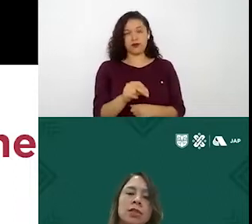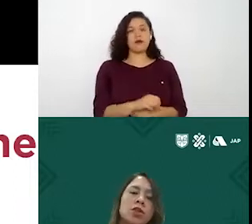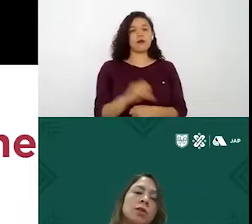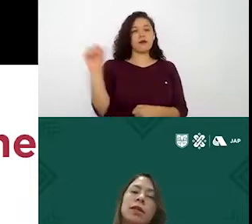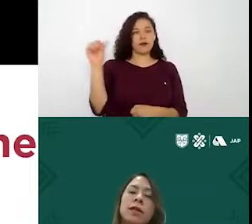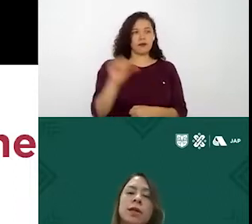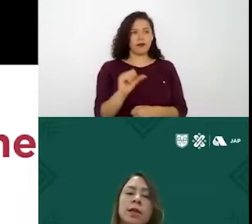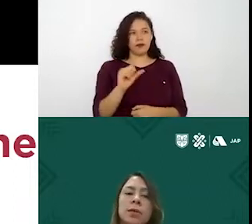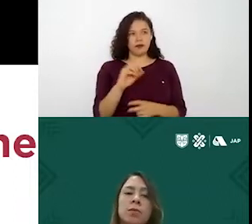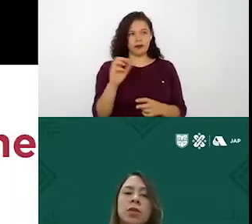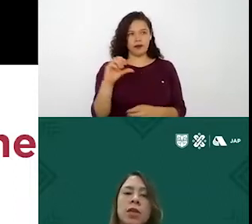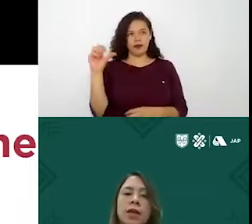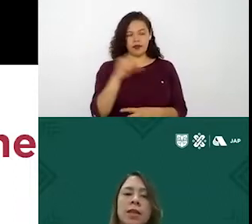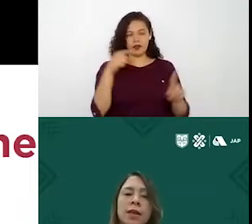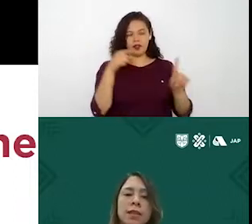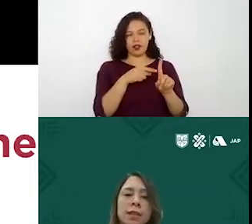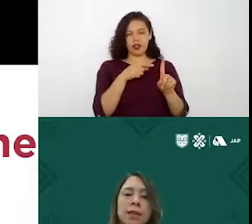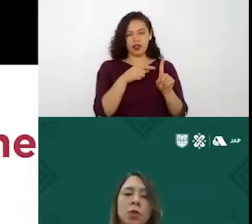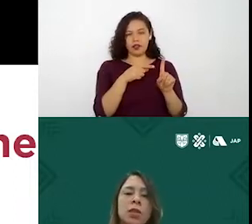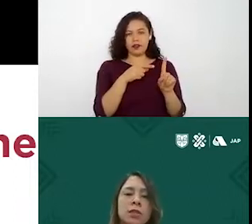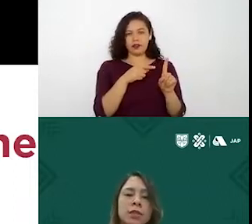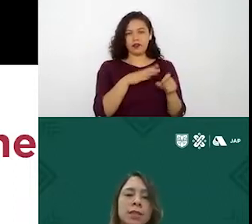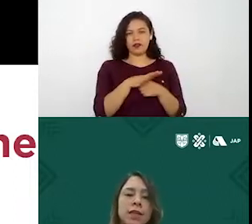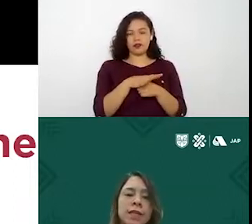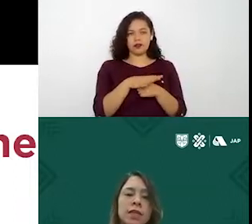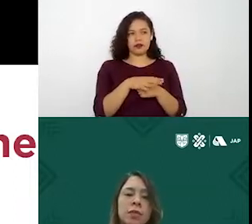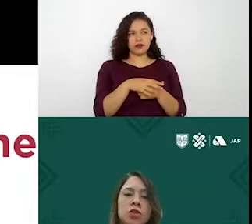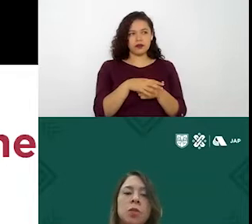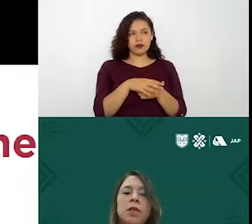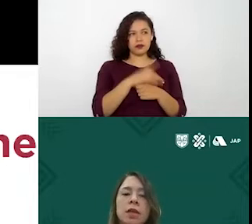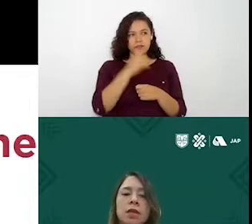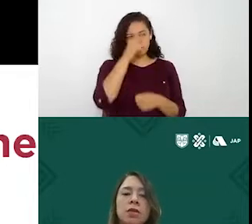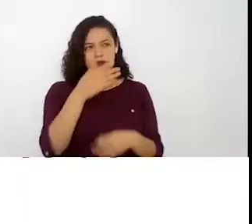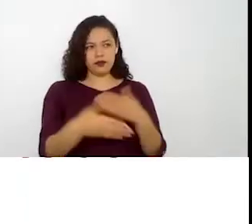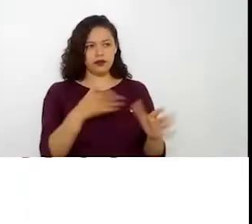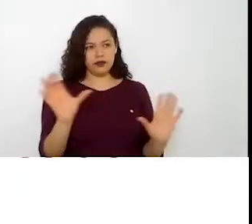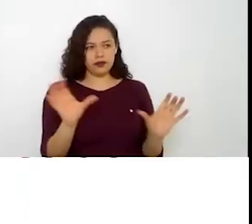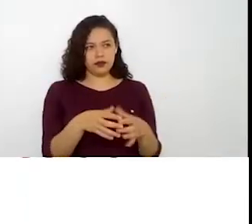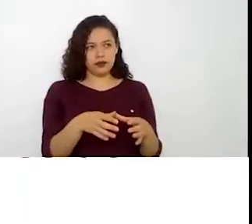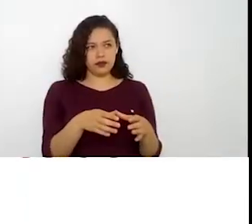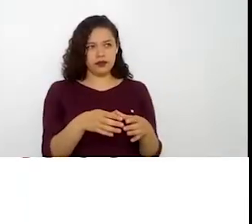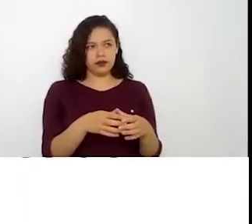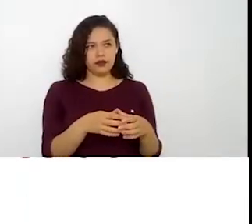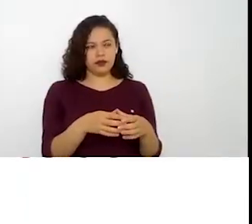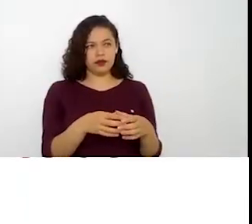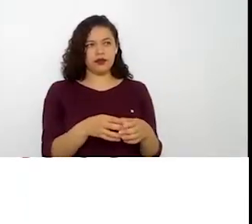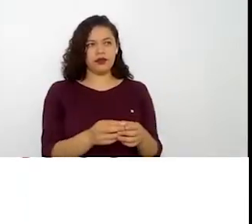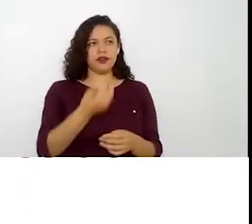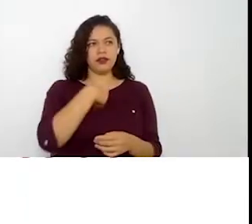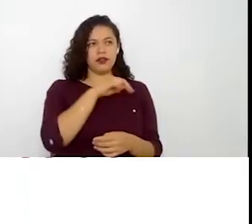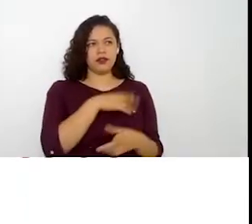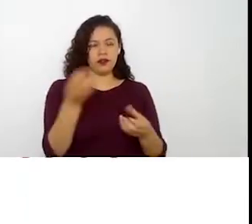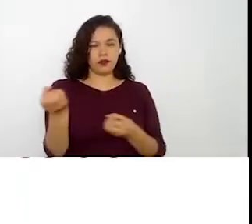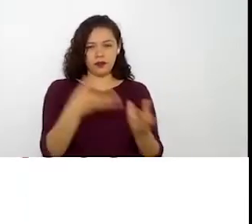la sesión que vamos a dar está dando pues se refiere a servicios comunitarios y vamos a estar otorgándoles